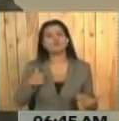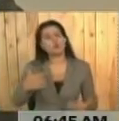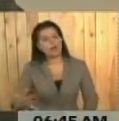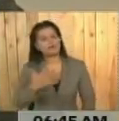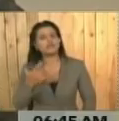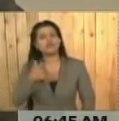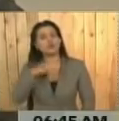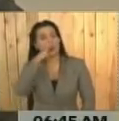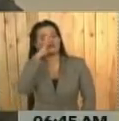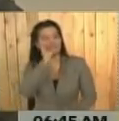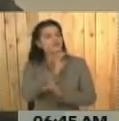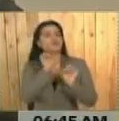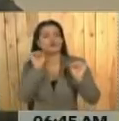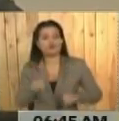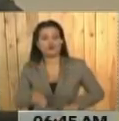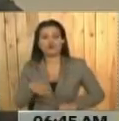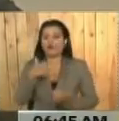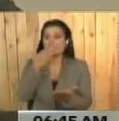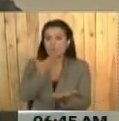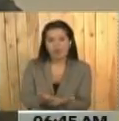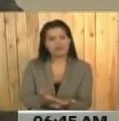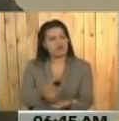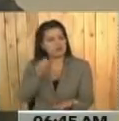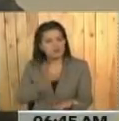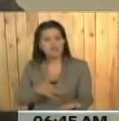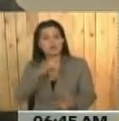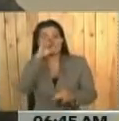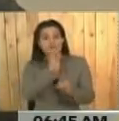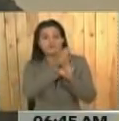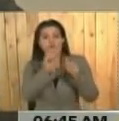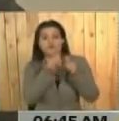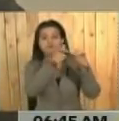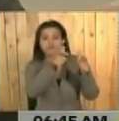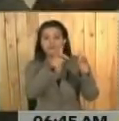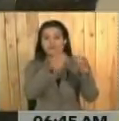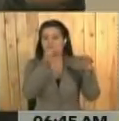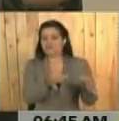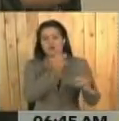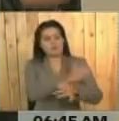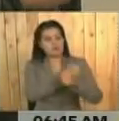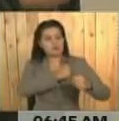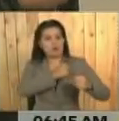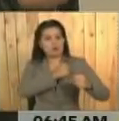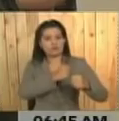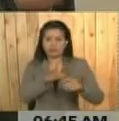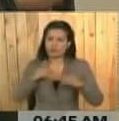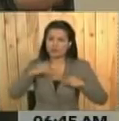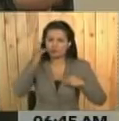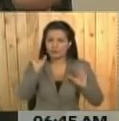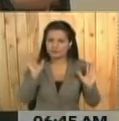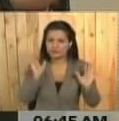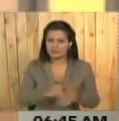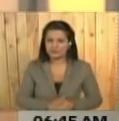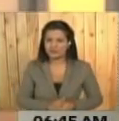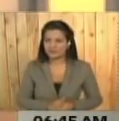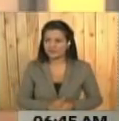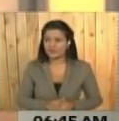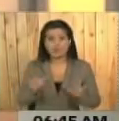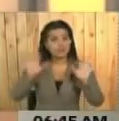burguesa su propuesta es neoliberal absolutamente de extrema derecha y ella se ASUME Muchísimas gracias por acompañarnos